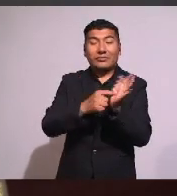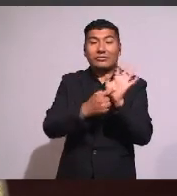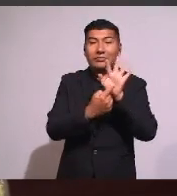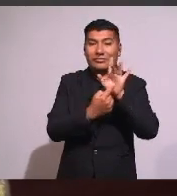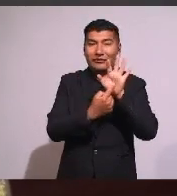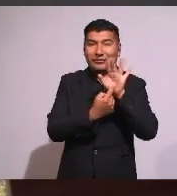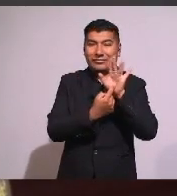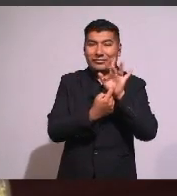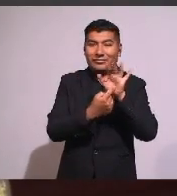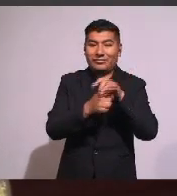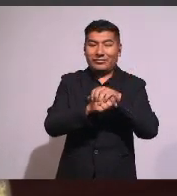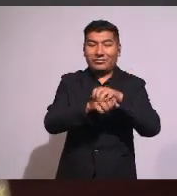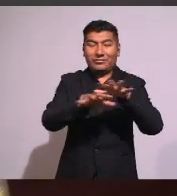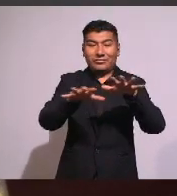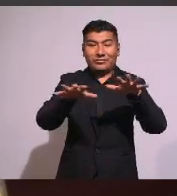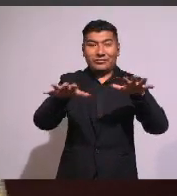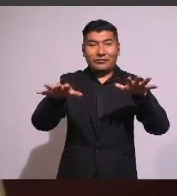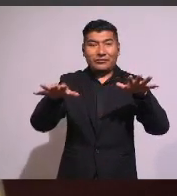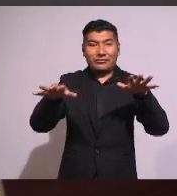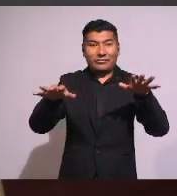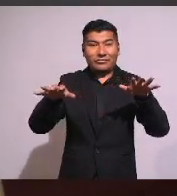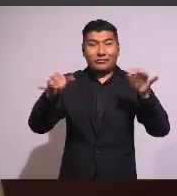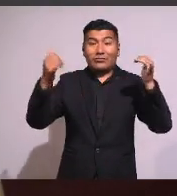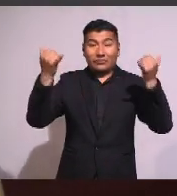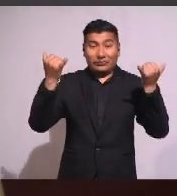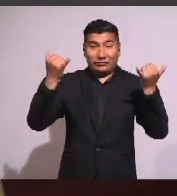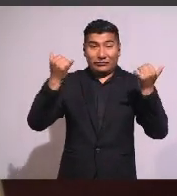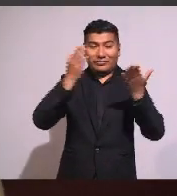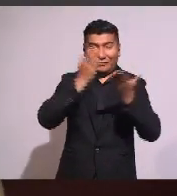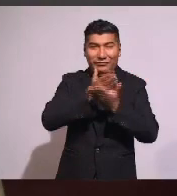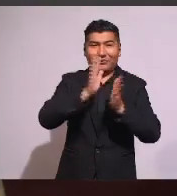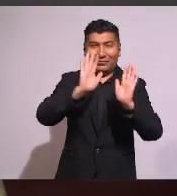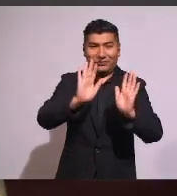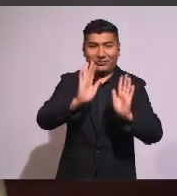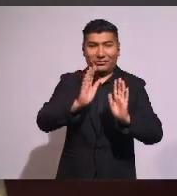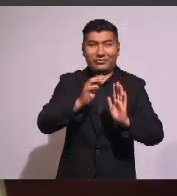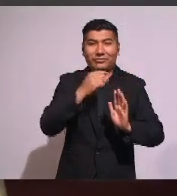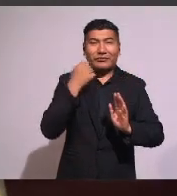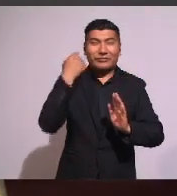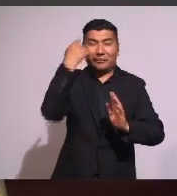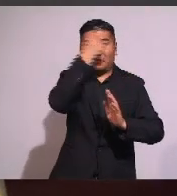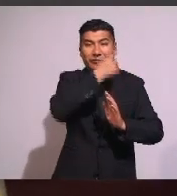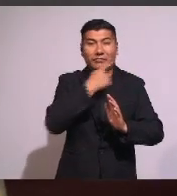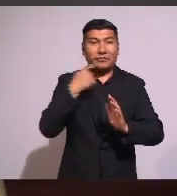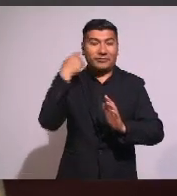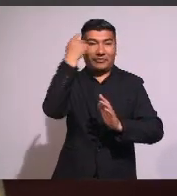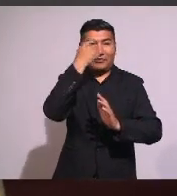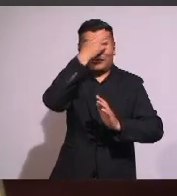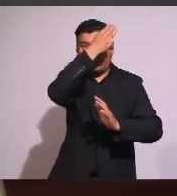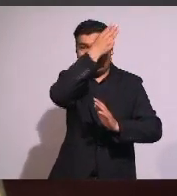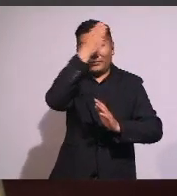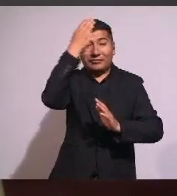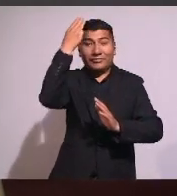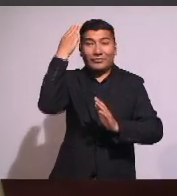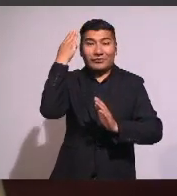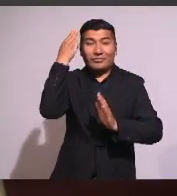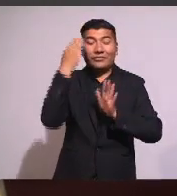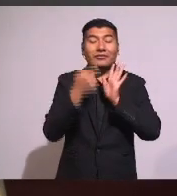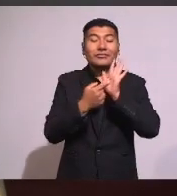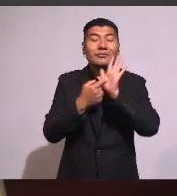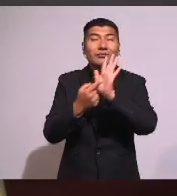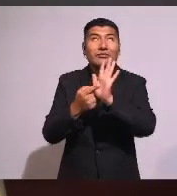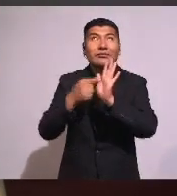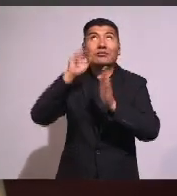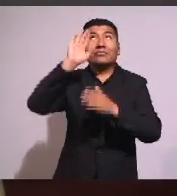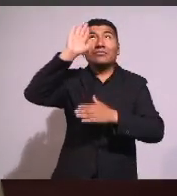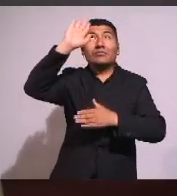que iluminan. Vamos a detenernos en el gesto de la Virgen María que presenta a su